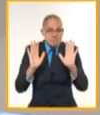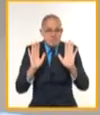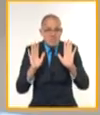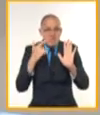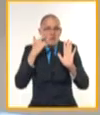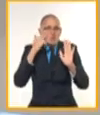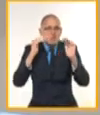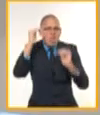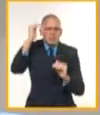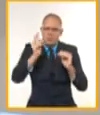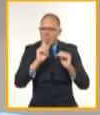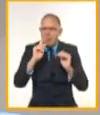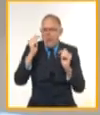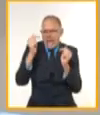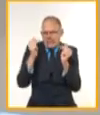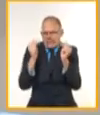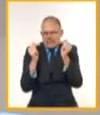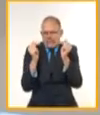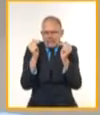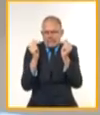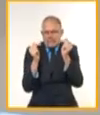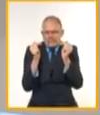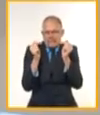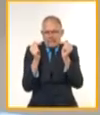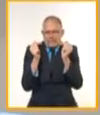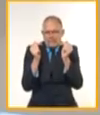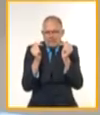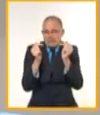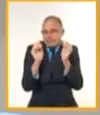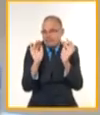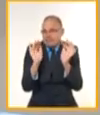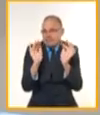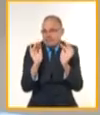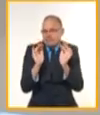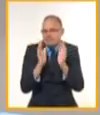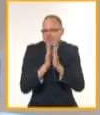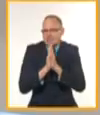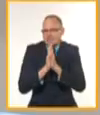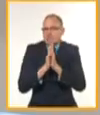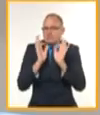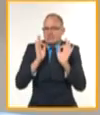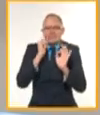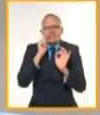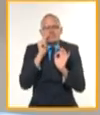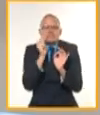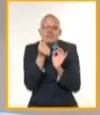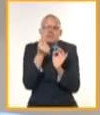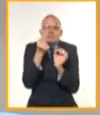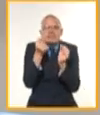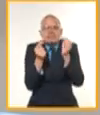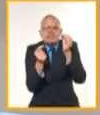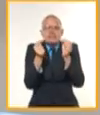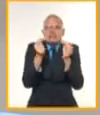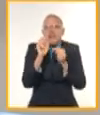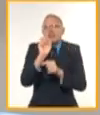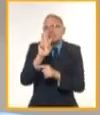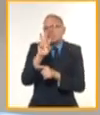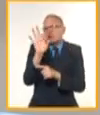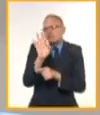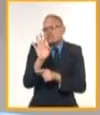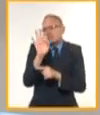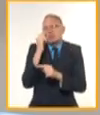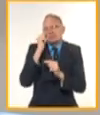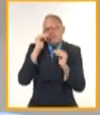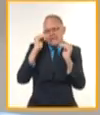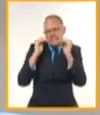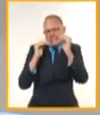la diferencia. Digamos que se mantiene dentro del 3% que los especialistas de encuestas consideran que es una